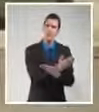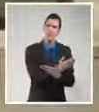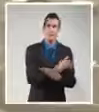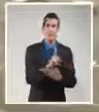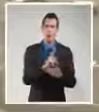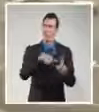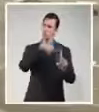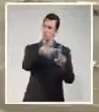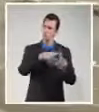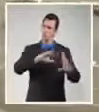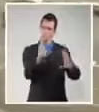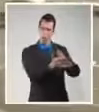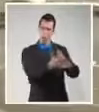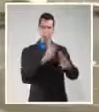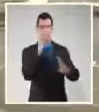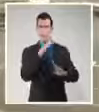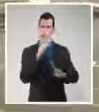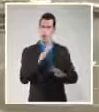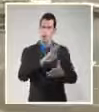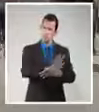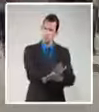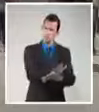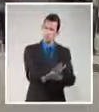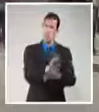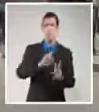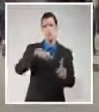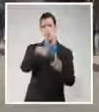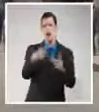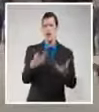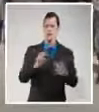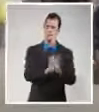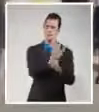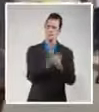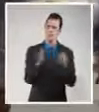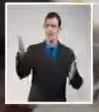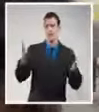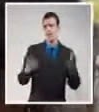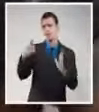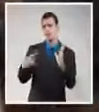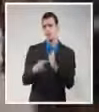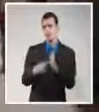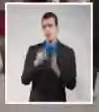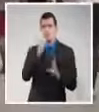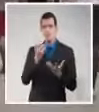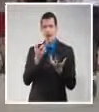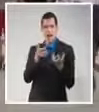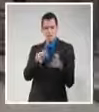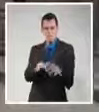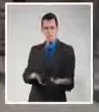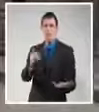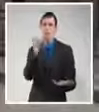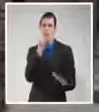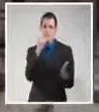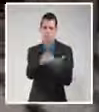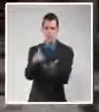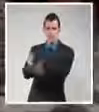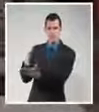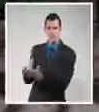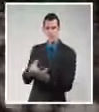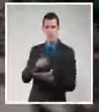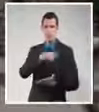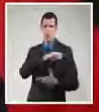de la pandemia de COVID-19 ratifica los propósitos hegemónicos y de intervención en los asuntos internos del